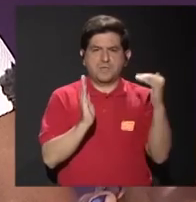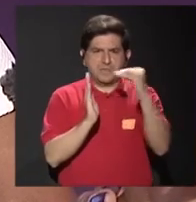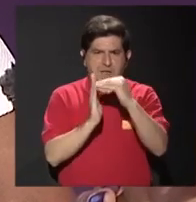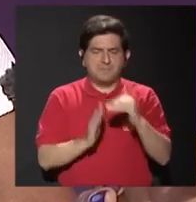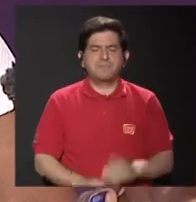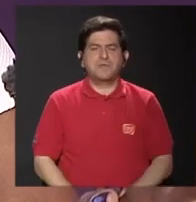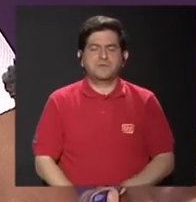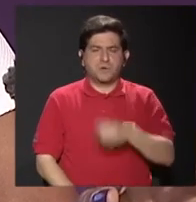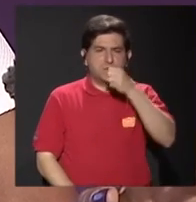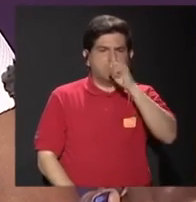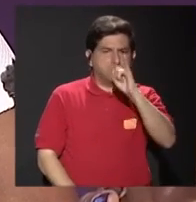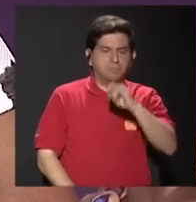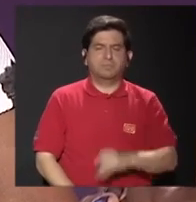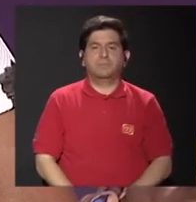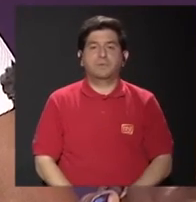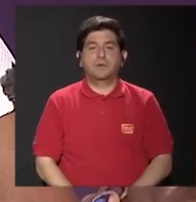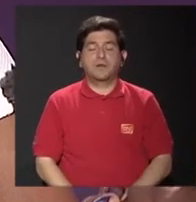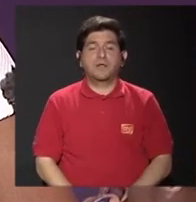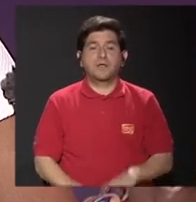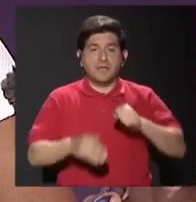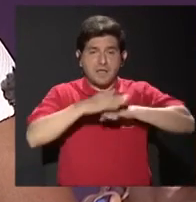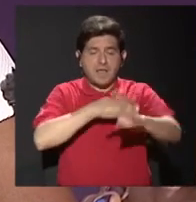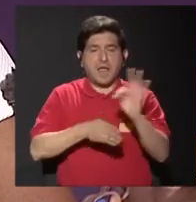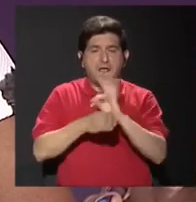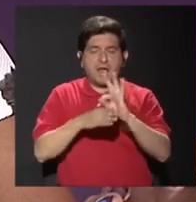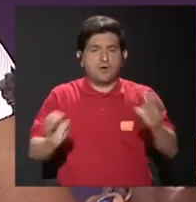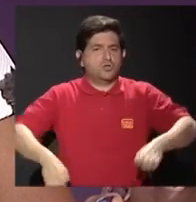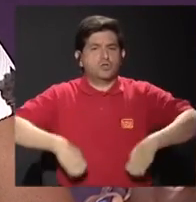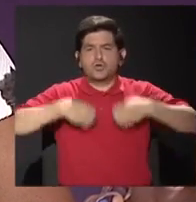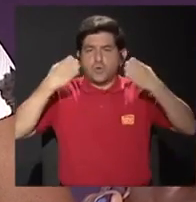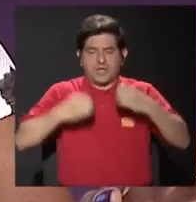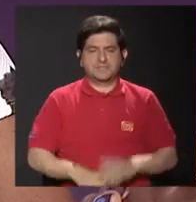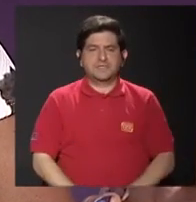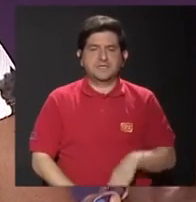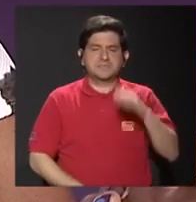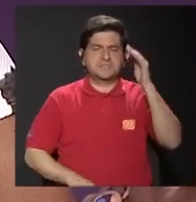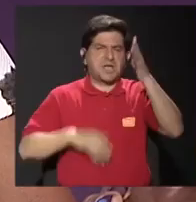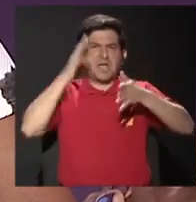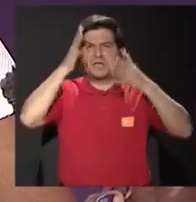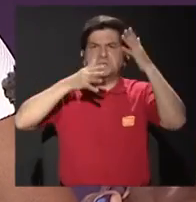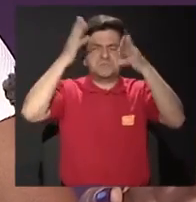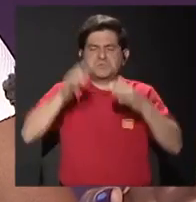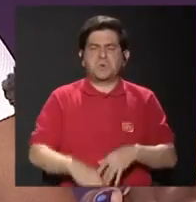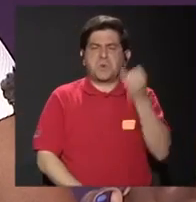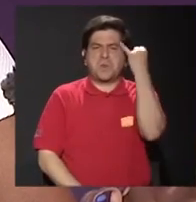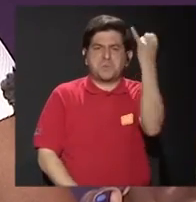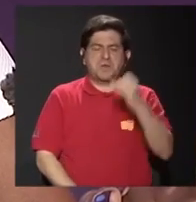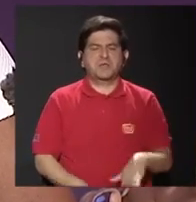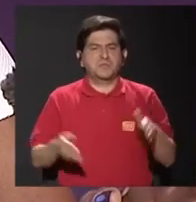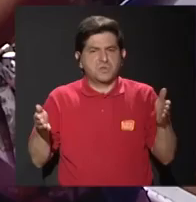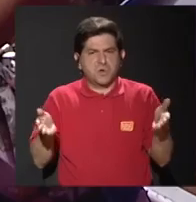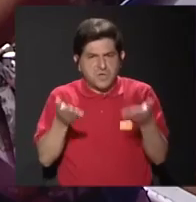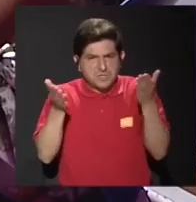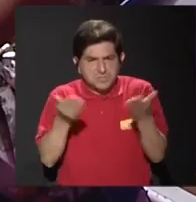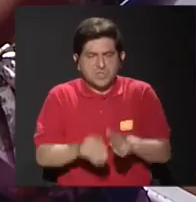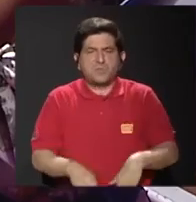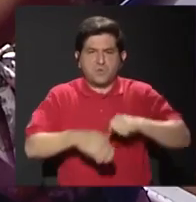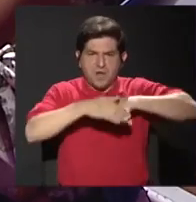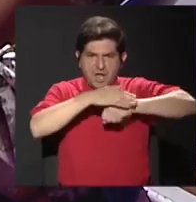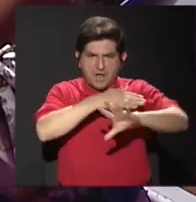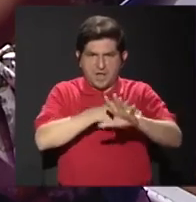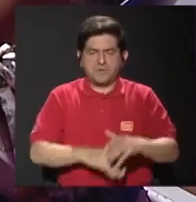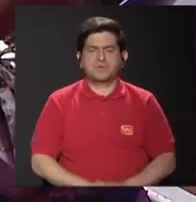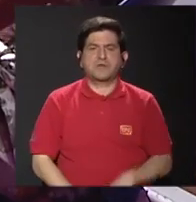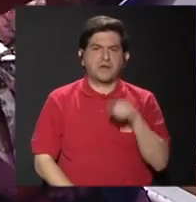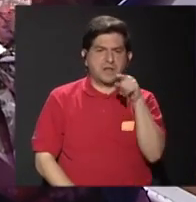anticonceptivos y el aborto terapéutico no existe ya que es un invento ideológico lo que se está proponiendo es el aborto